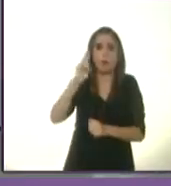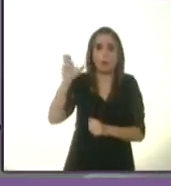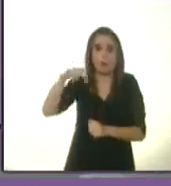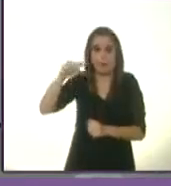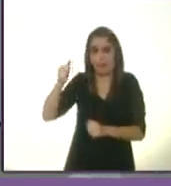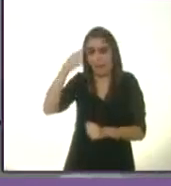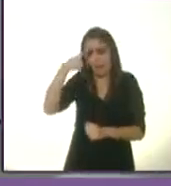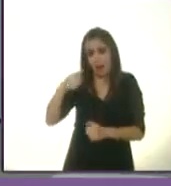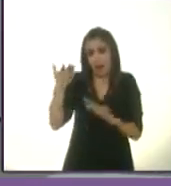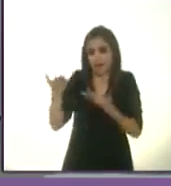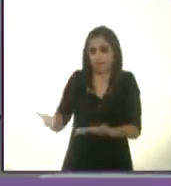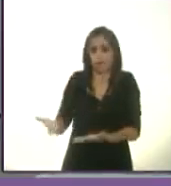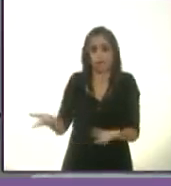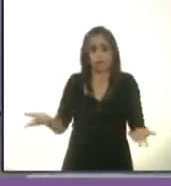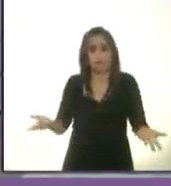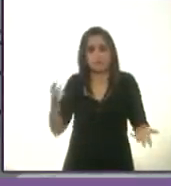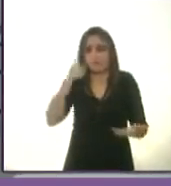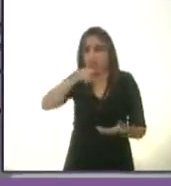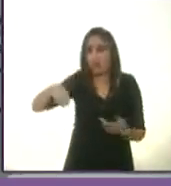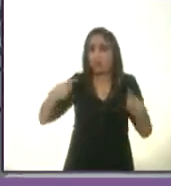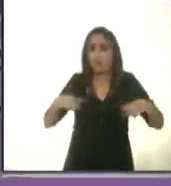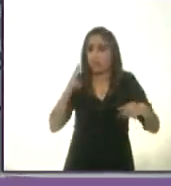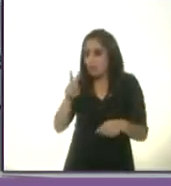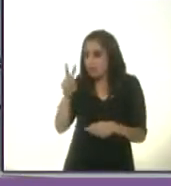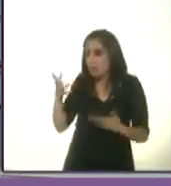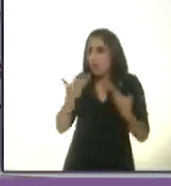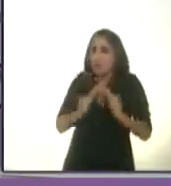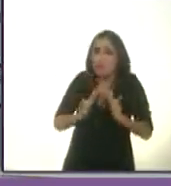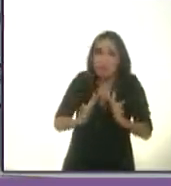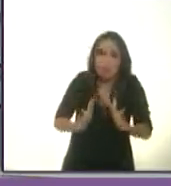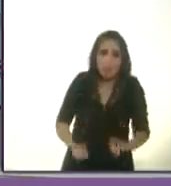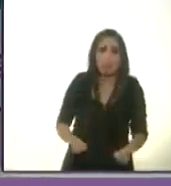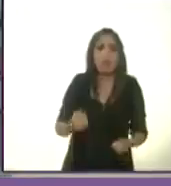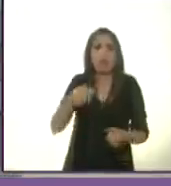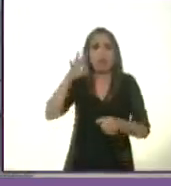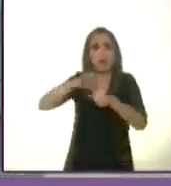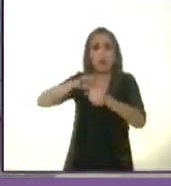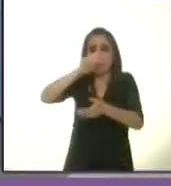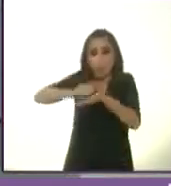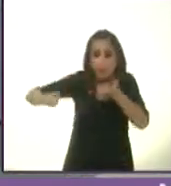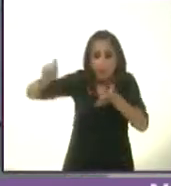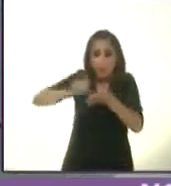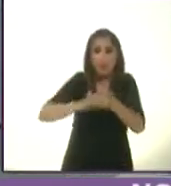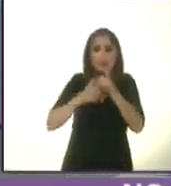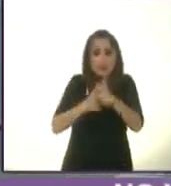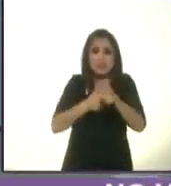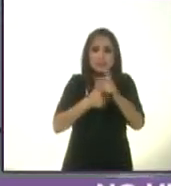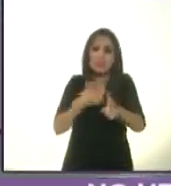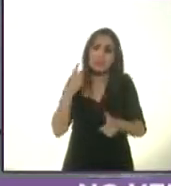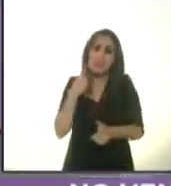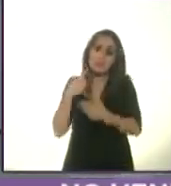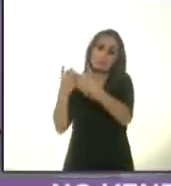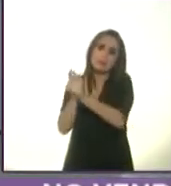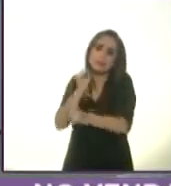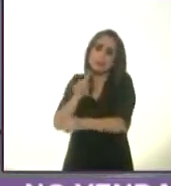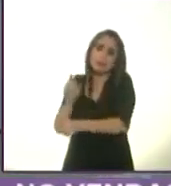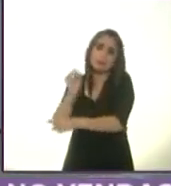y desalentar a los ciudadanos para votar o seguir votando por un partido político